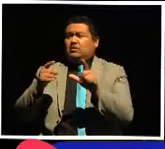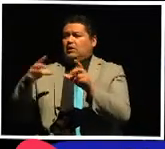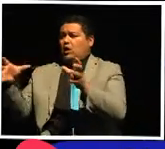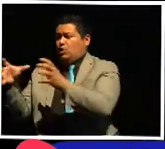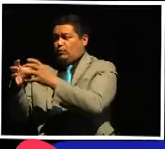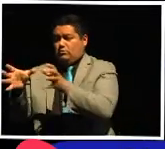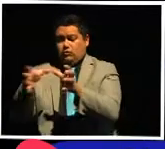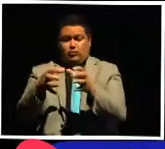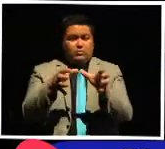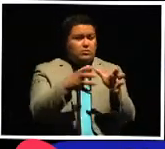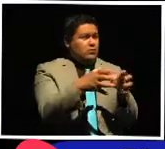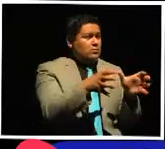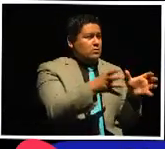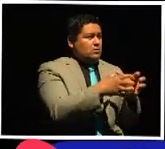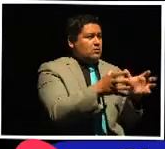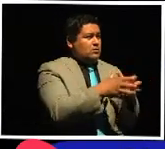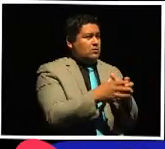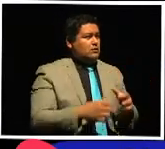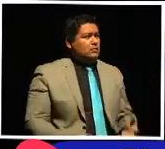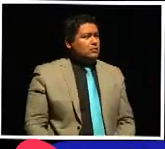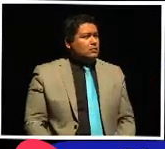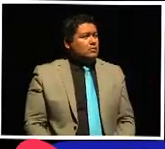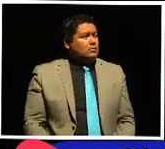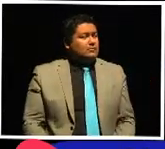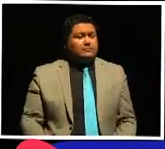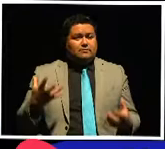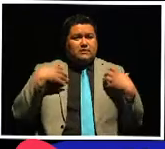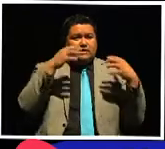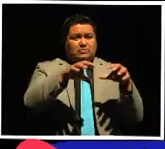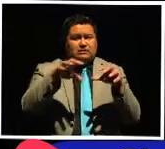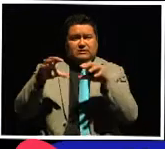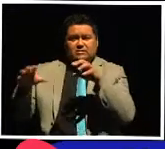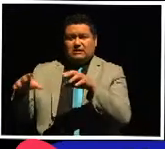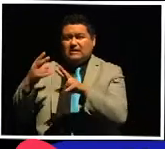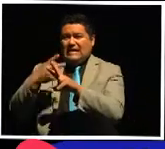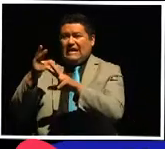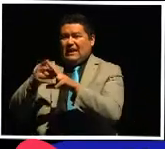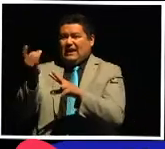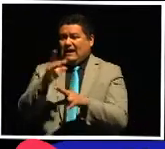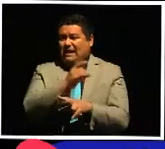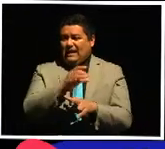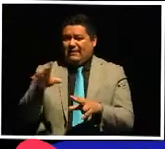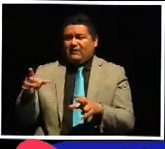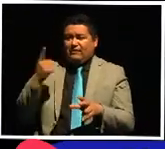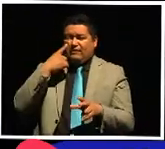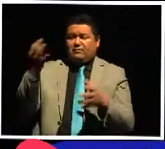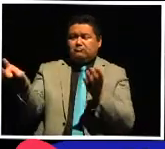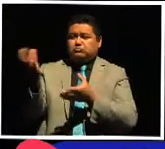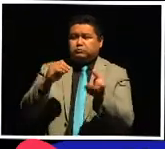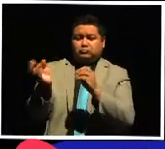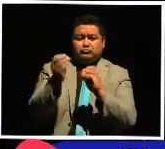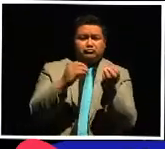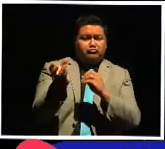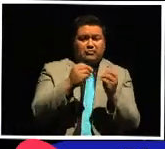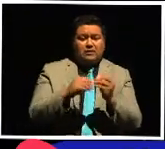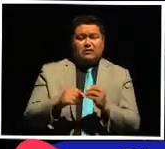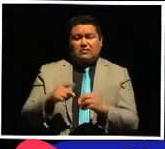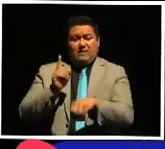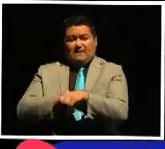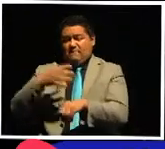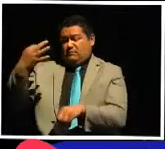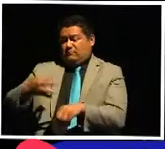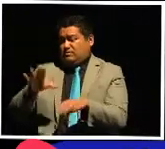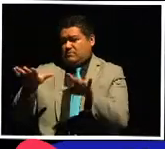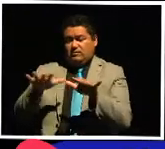equipos que no puedo hablar uno con el otro. Se tomó los datos, se hizo su versión de la reconstrucción y después se mostraron todo al mismo momento. Así es